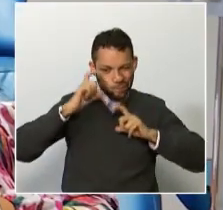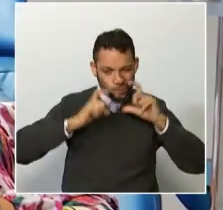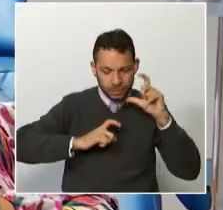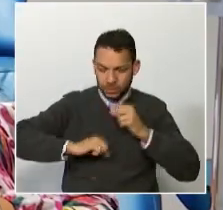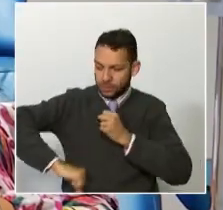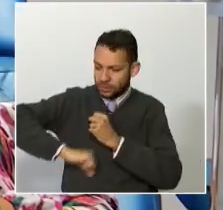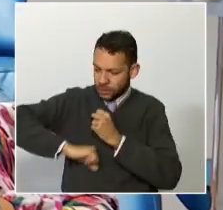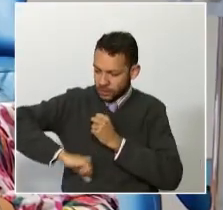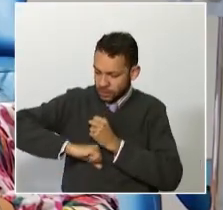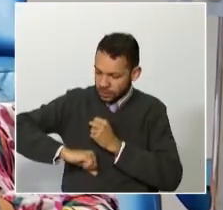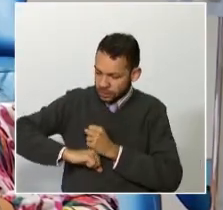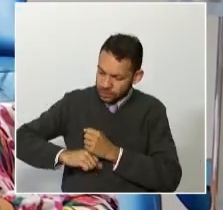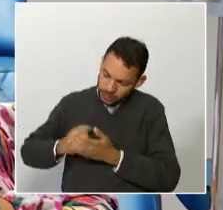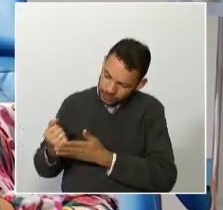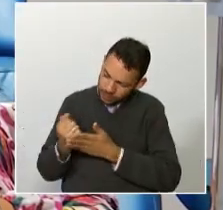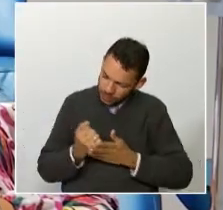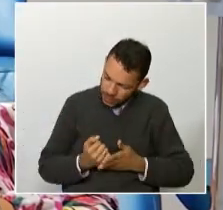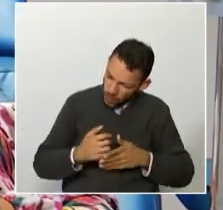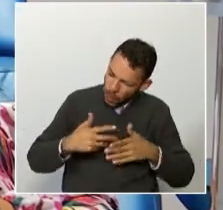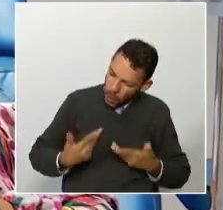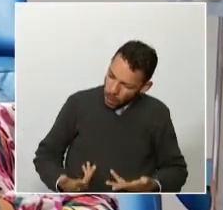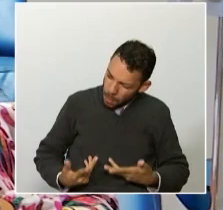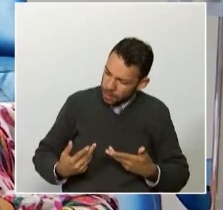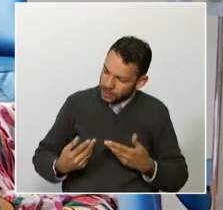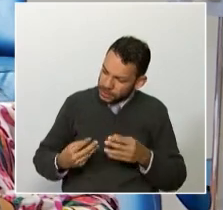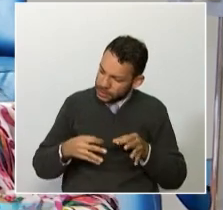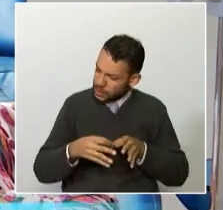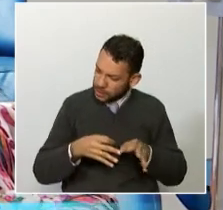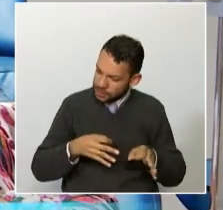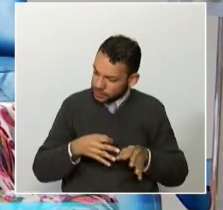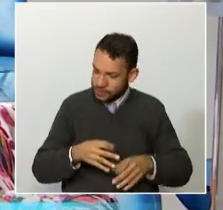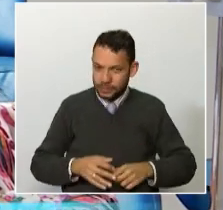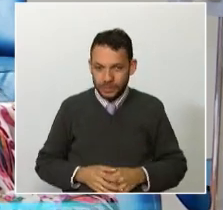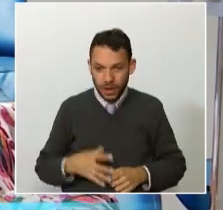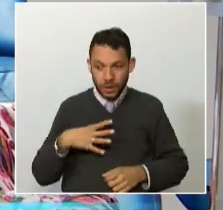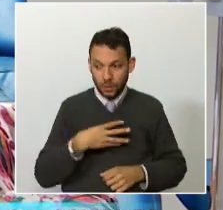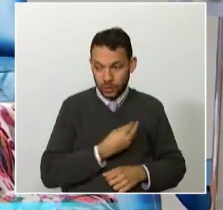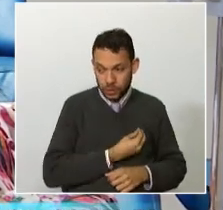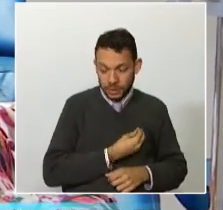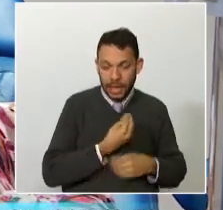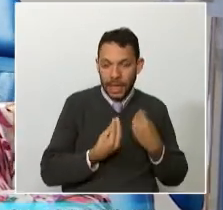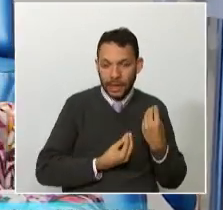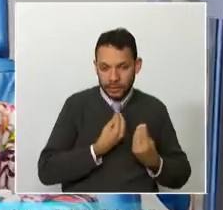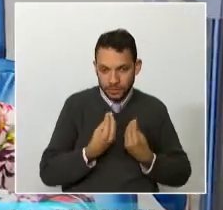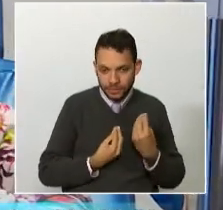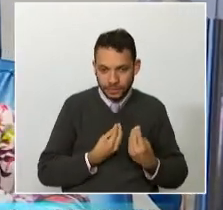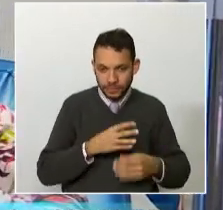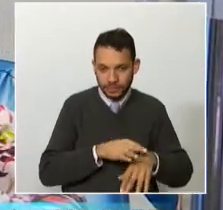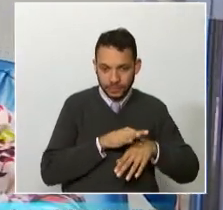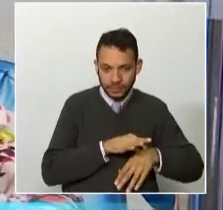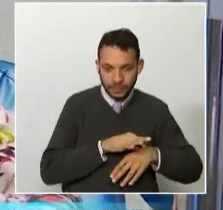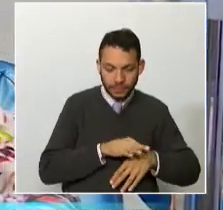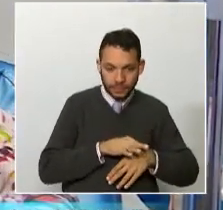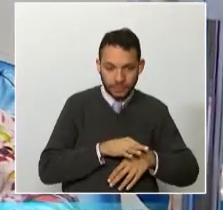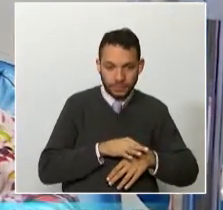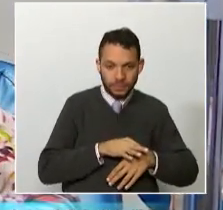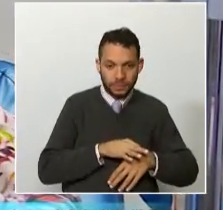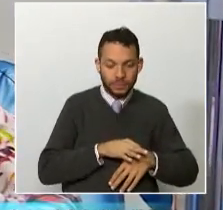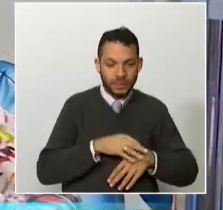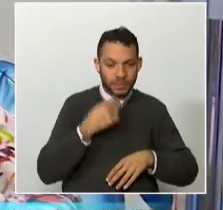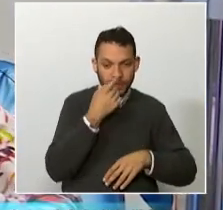en la parte de odontología con ejercicios. Nosotros los odontólogos utilizamos o un corcho o